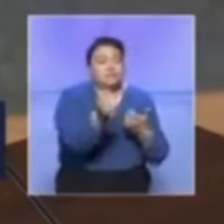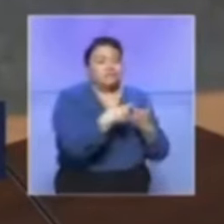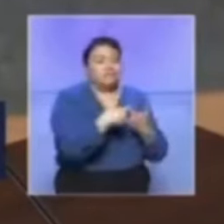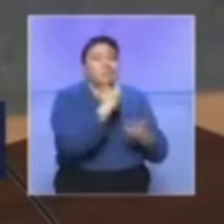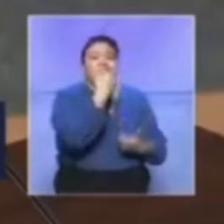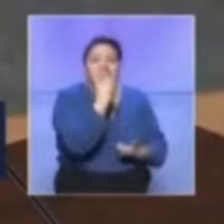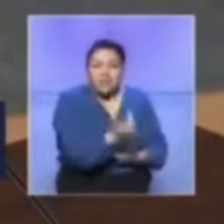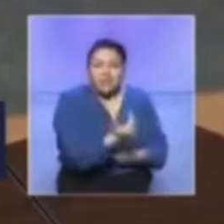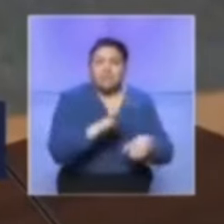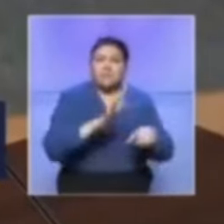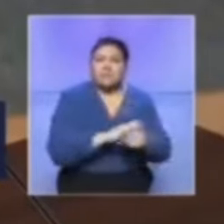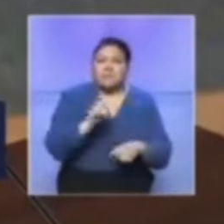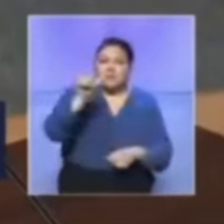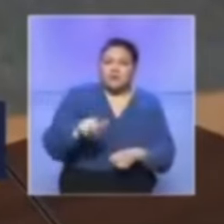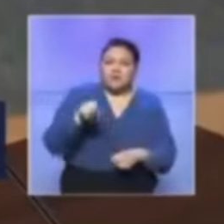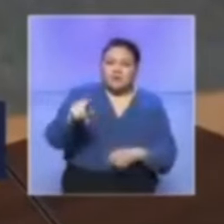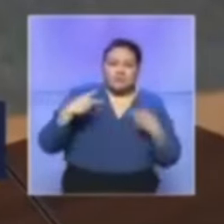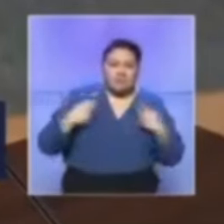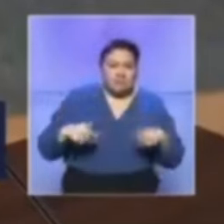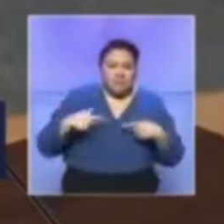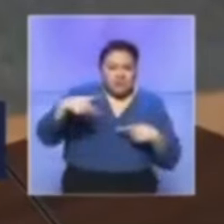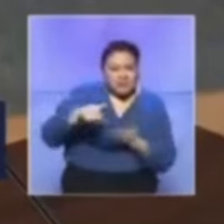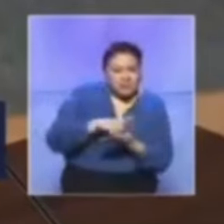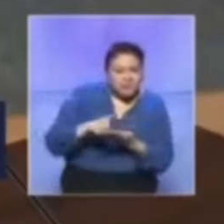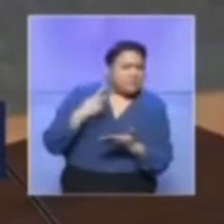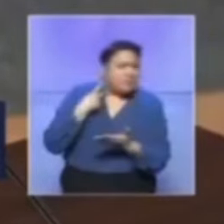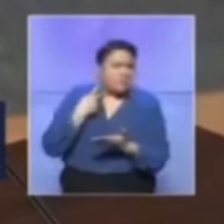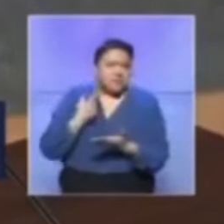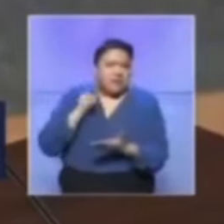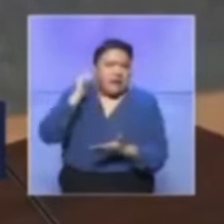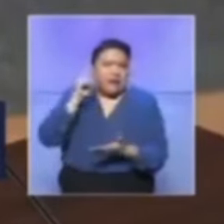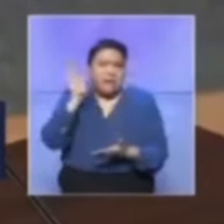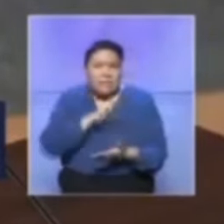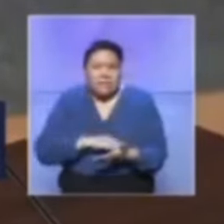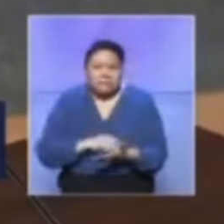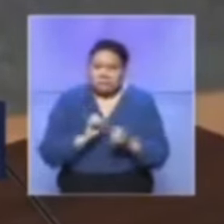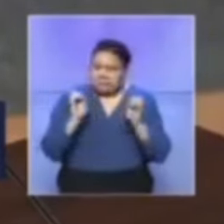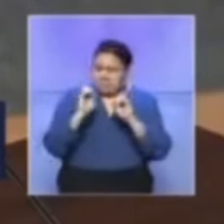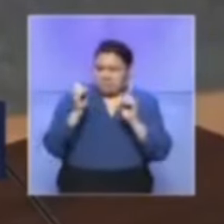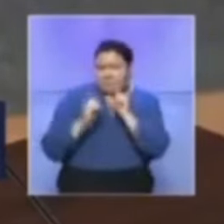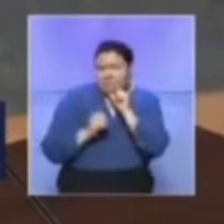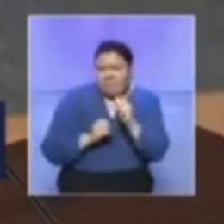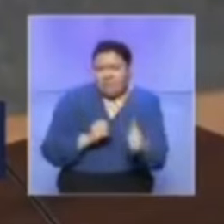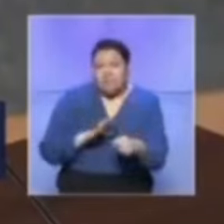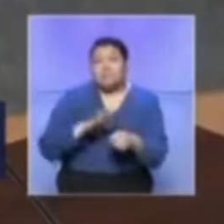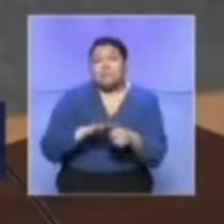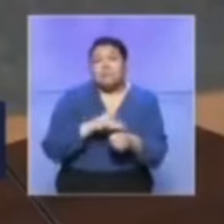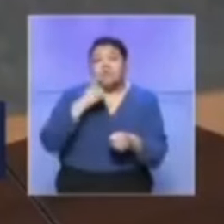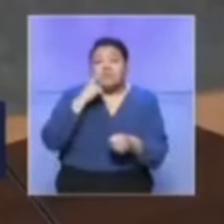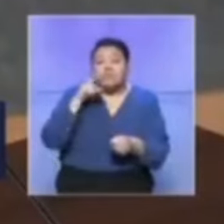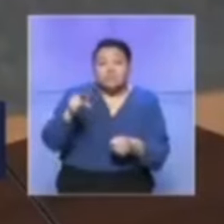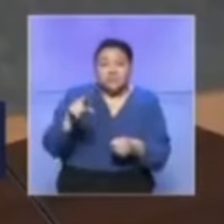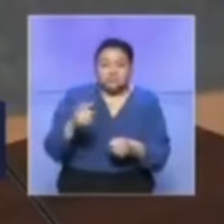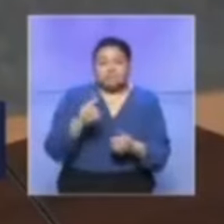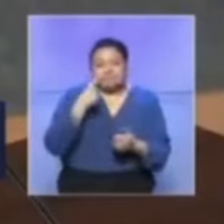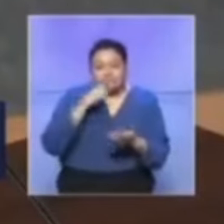respectivo porque no se actualiza la suspensión de los derechos políticos del candidato denunciado que hizo valer el partido actor. Esto debido a que no acreditó